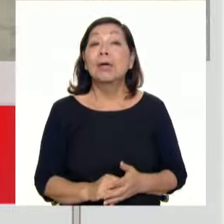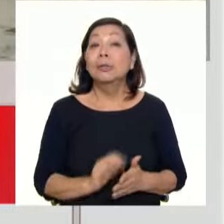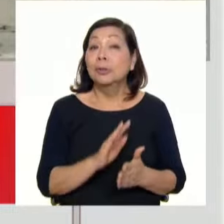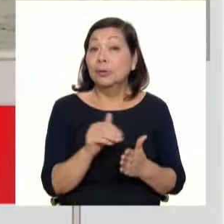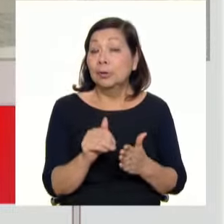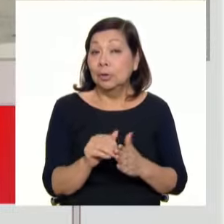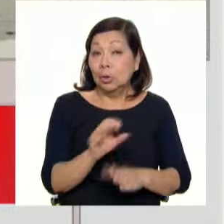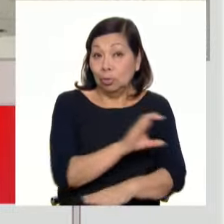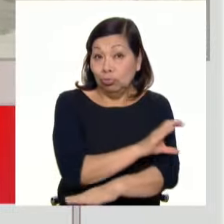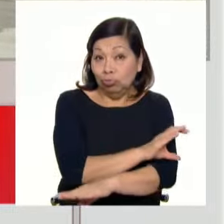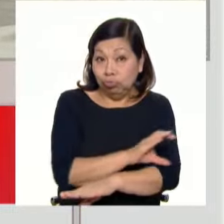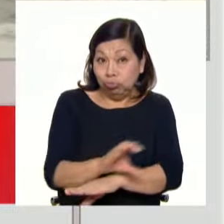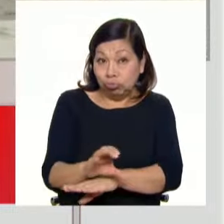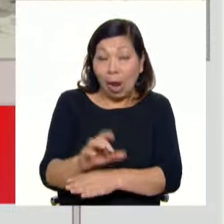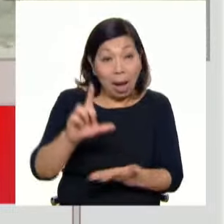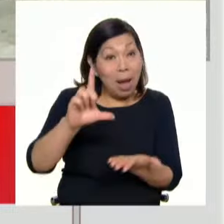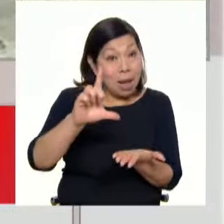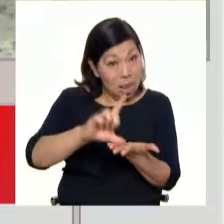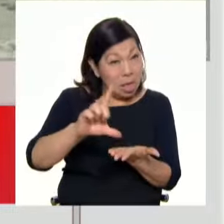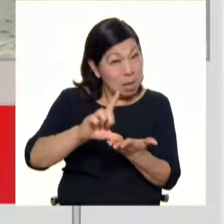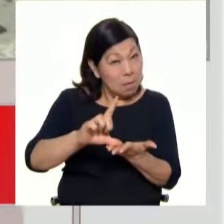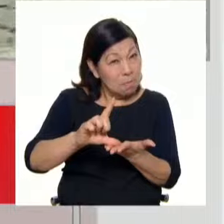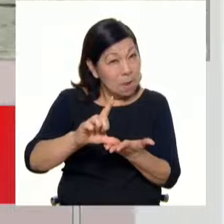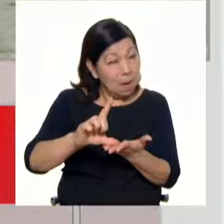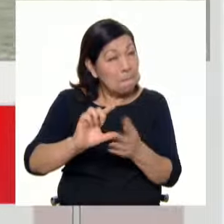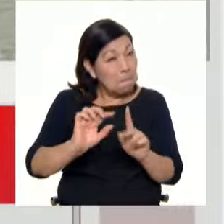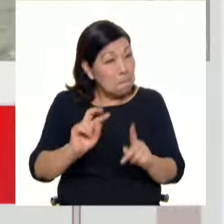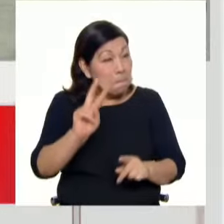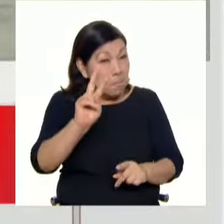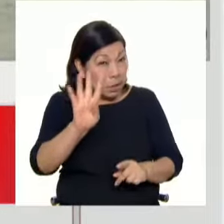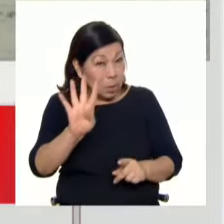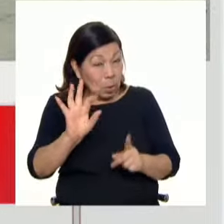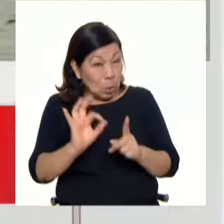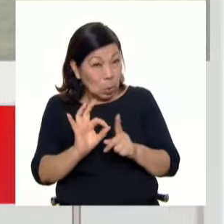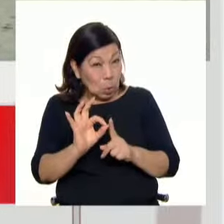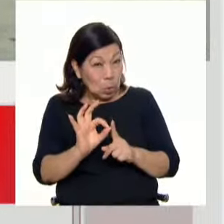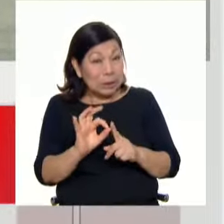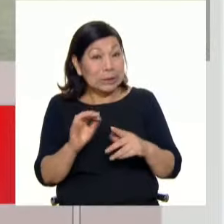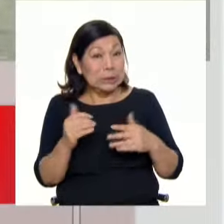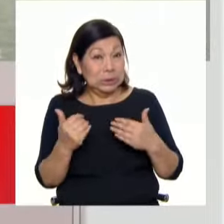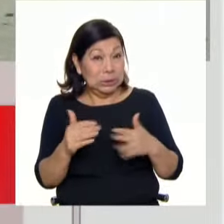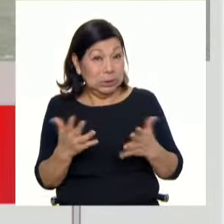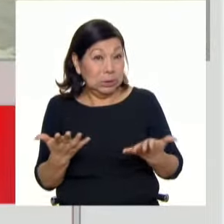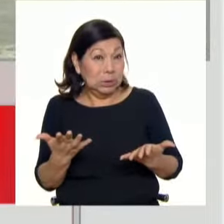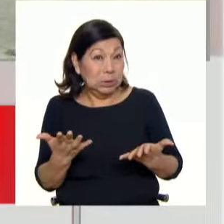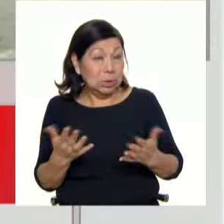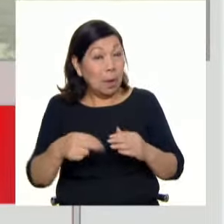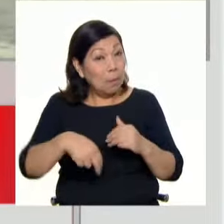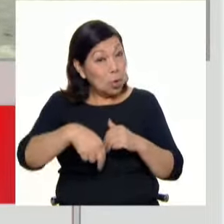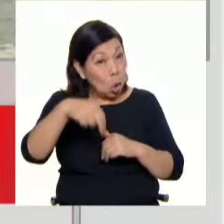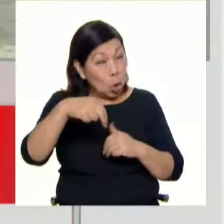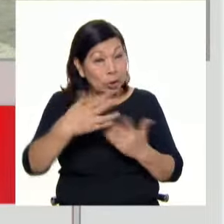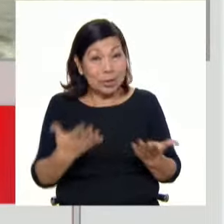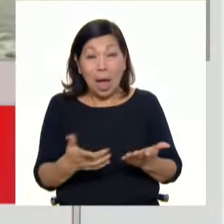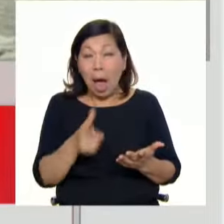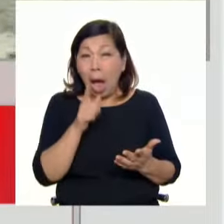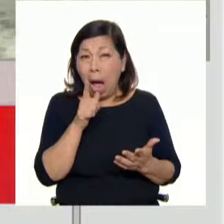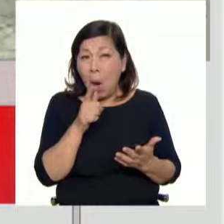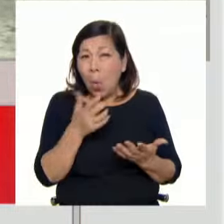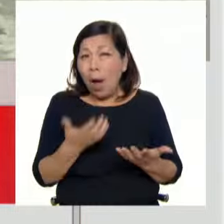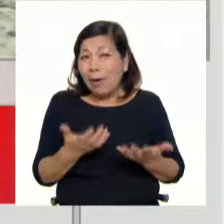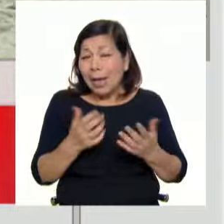nuestro litoral, todo lo que es Lima y cercanías están 24 grados. Es una temperatura esto, por ejemplo, en el norte. Está el agua